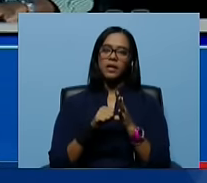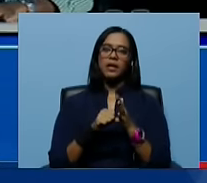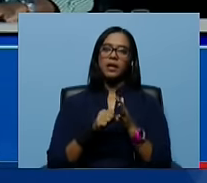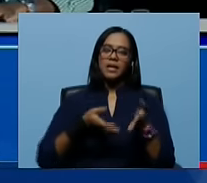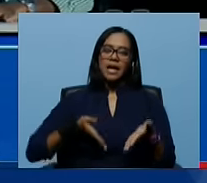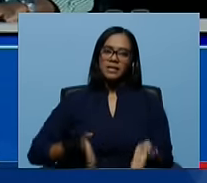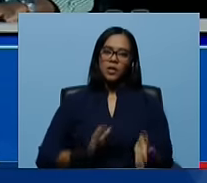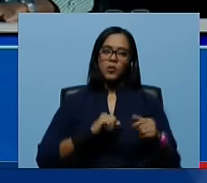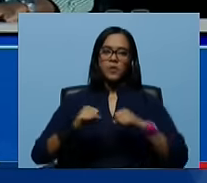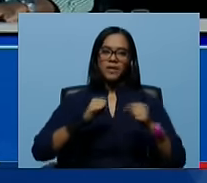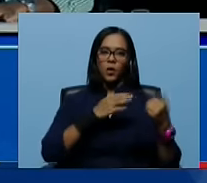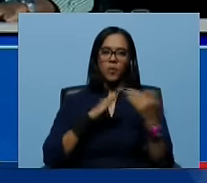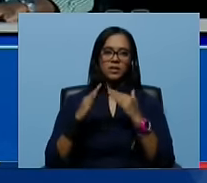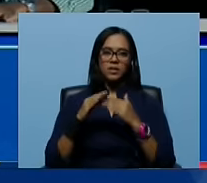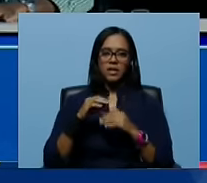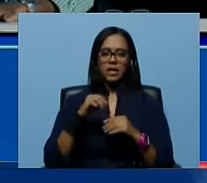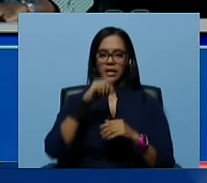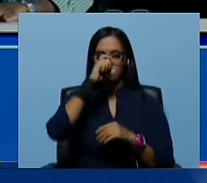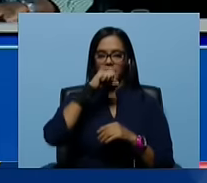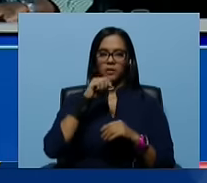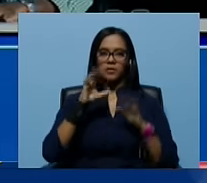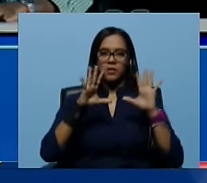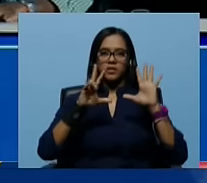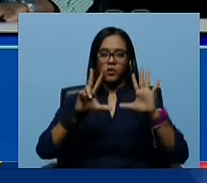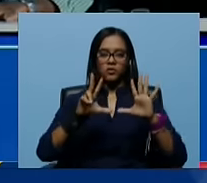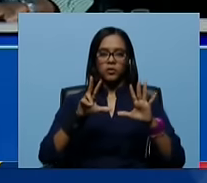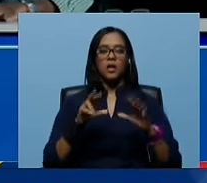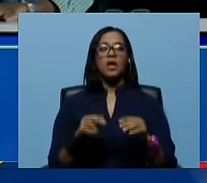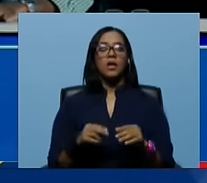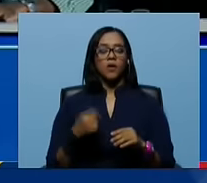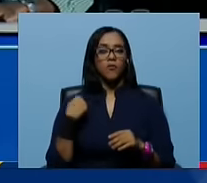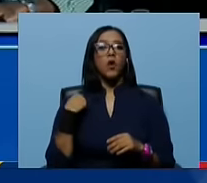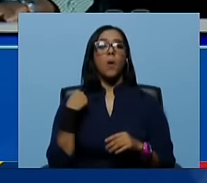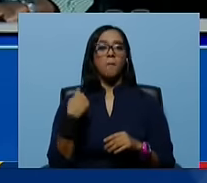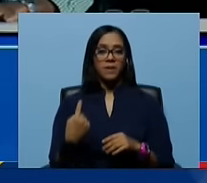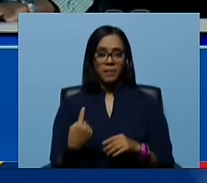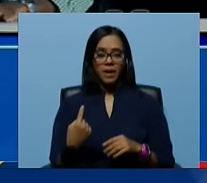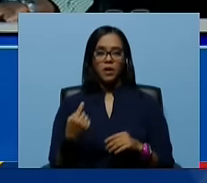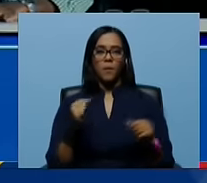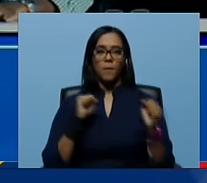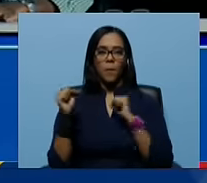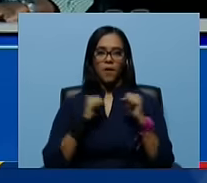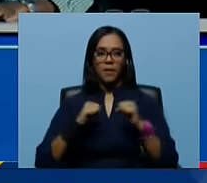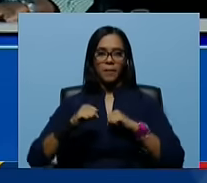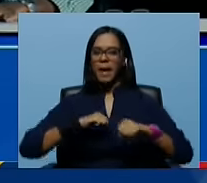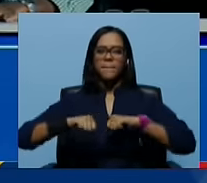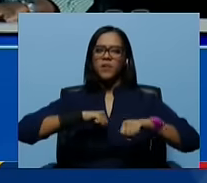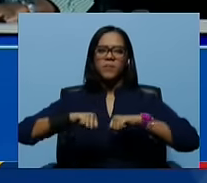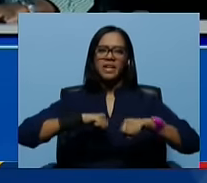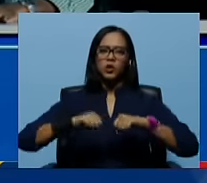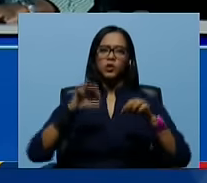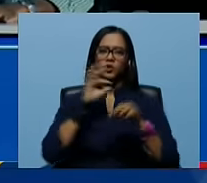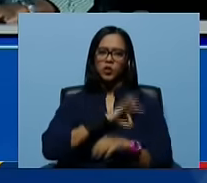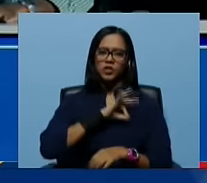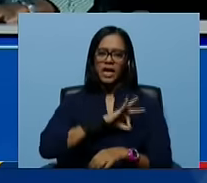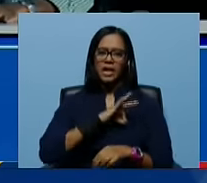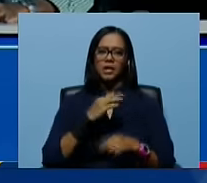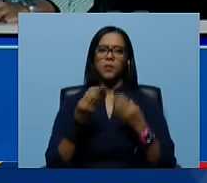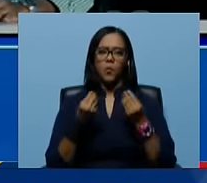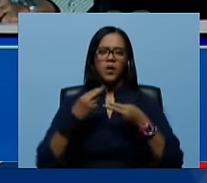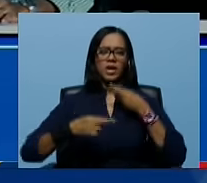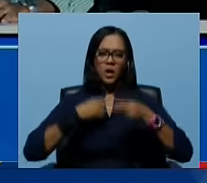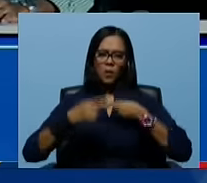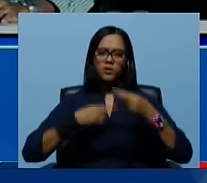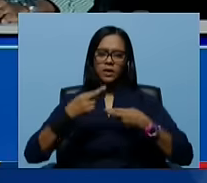siglo XVIII, que fueron los primeros movimientos sociales revolucionarios, muy revolucionarios,